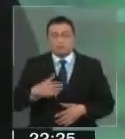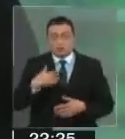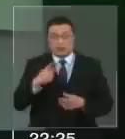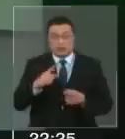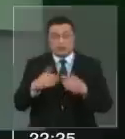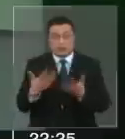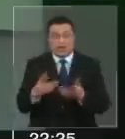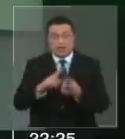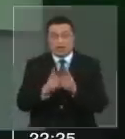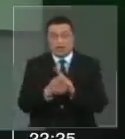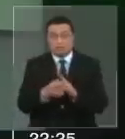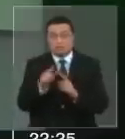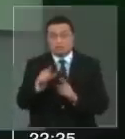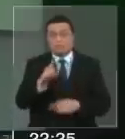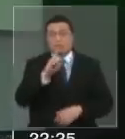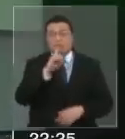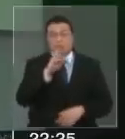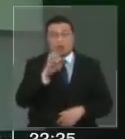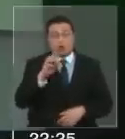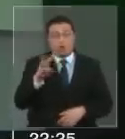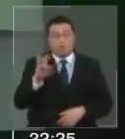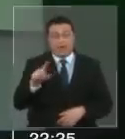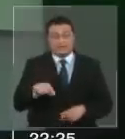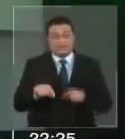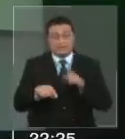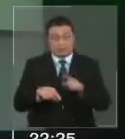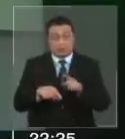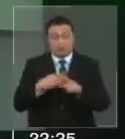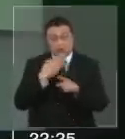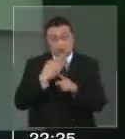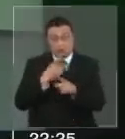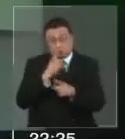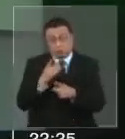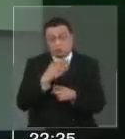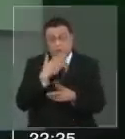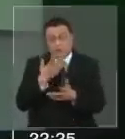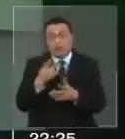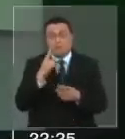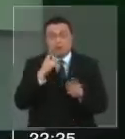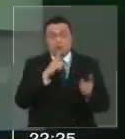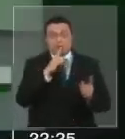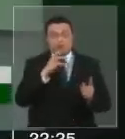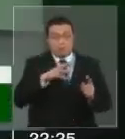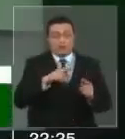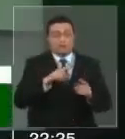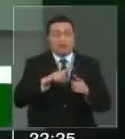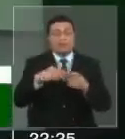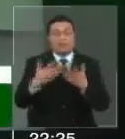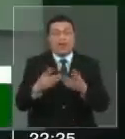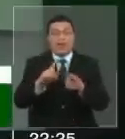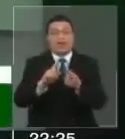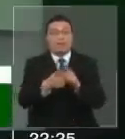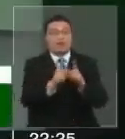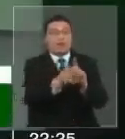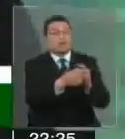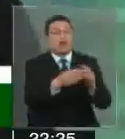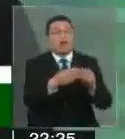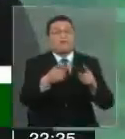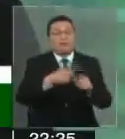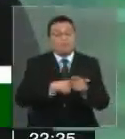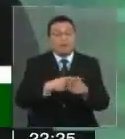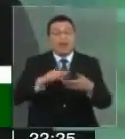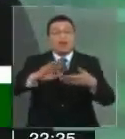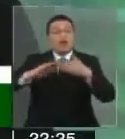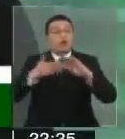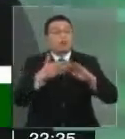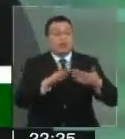porque yo entiendo que además Tomás, tú también evidentemente, pero Tomás ha provocado cambios también en tu familia, en tu comunidad,